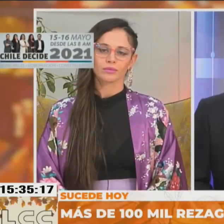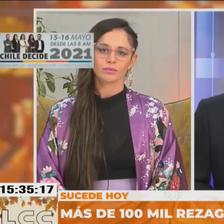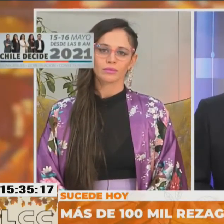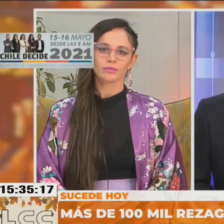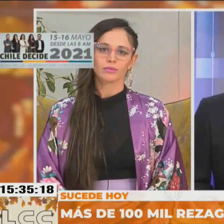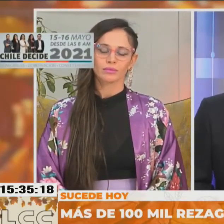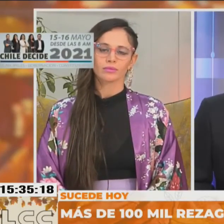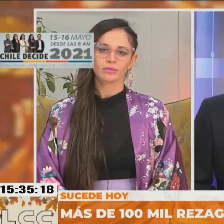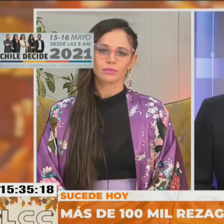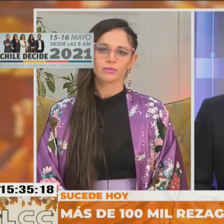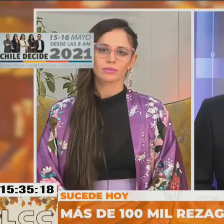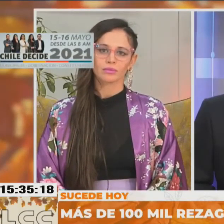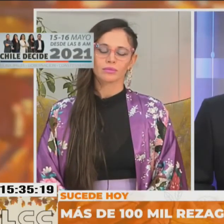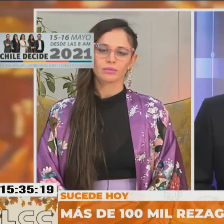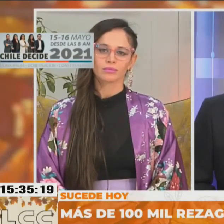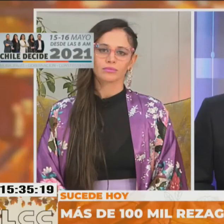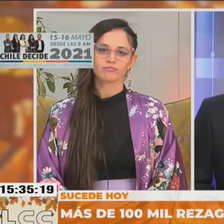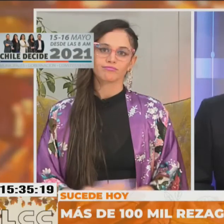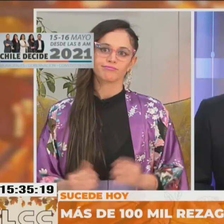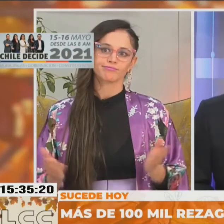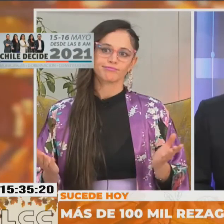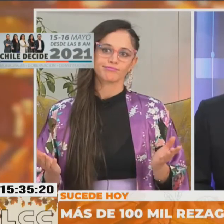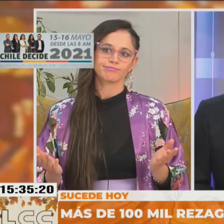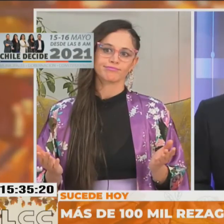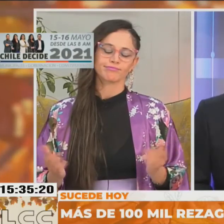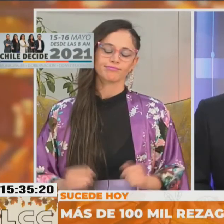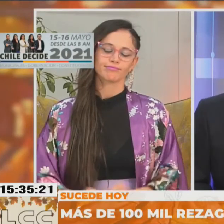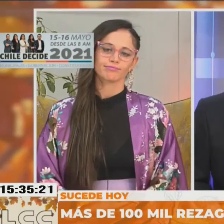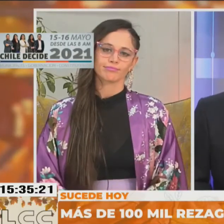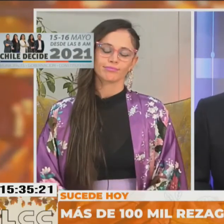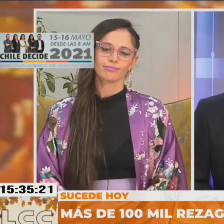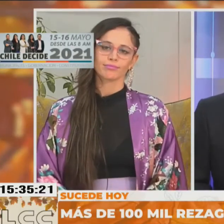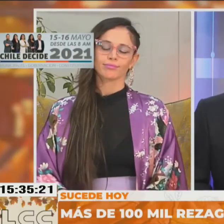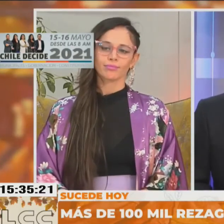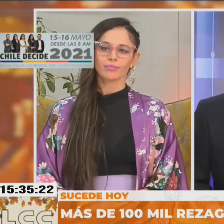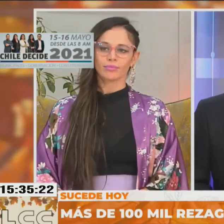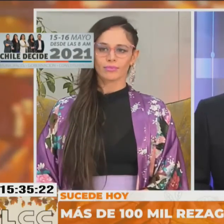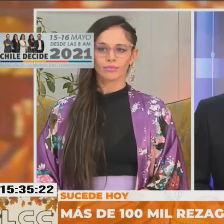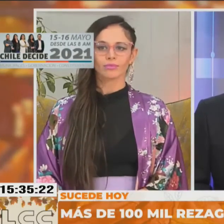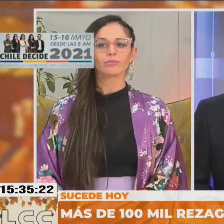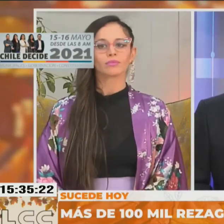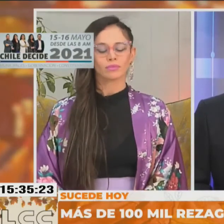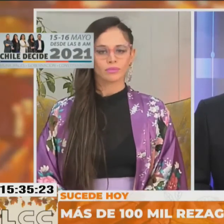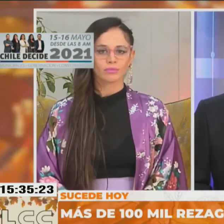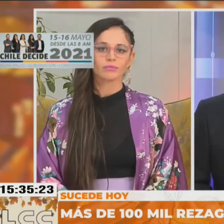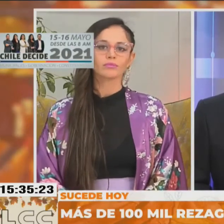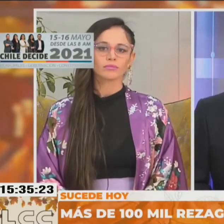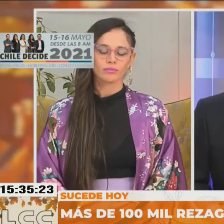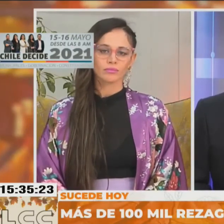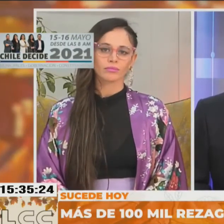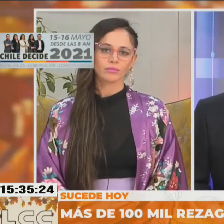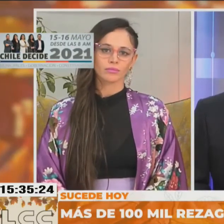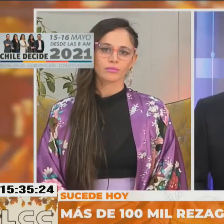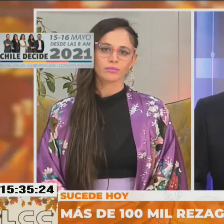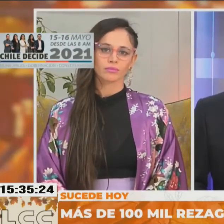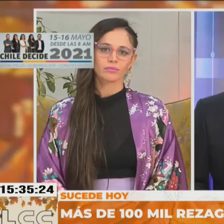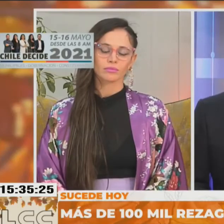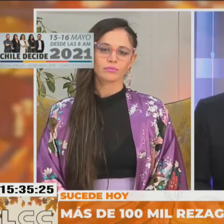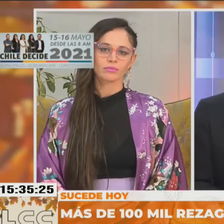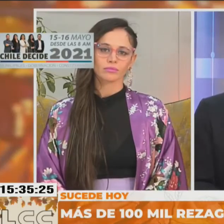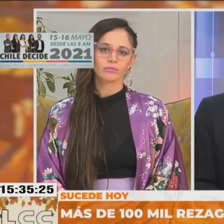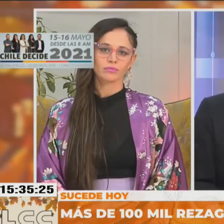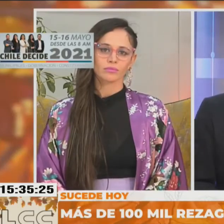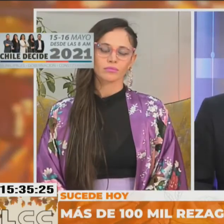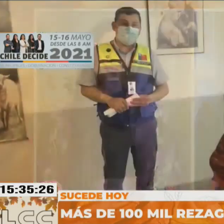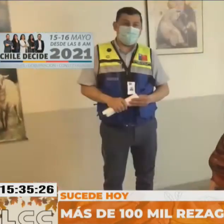trabajos no le dan permiso para poder salir y acudir a un centro de vacunación. Y bueno, puede deberse a